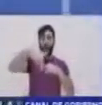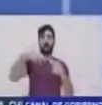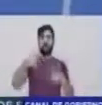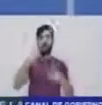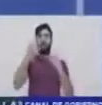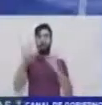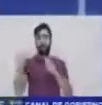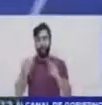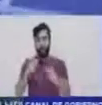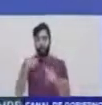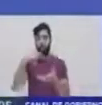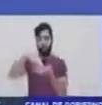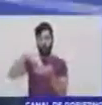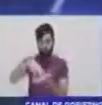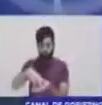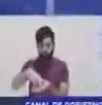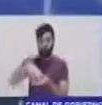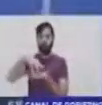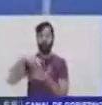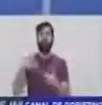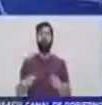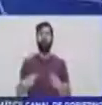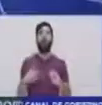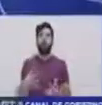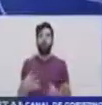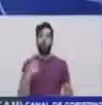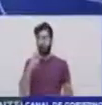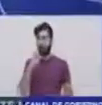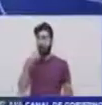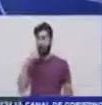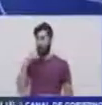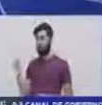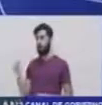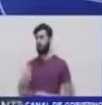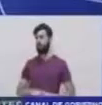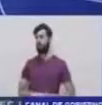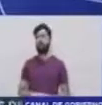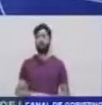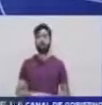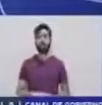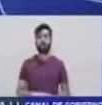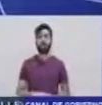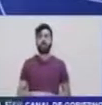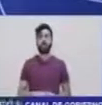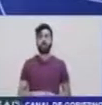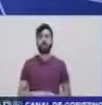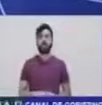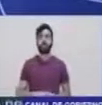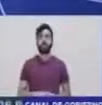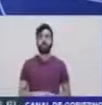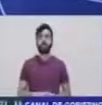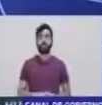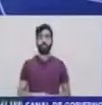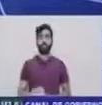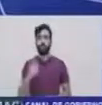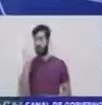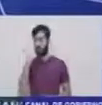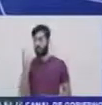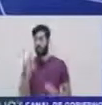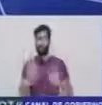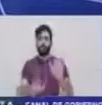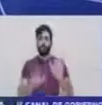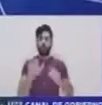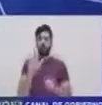el movimiento al bajar y controlamos el movimiento al subir. Realizamos entre 10 a 15 repeticiones,